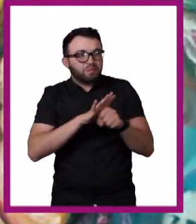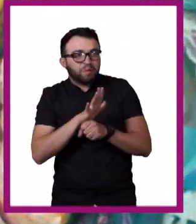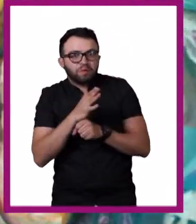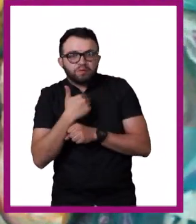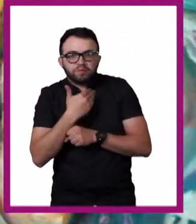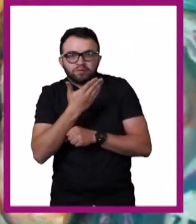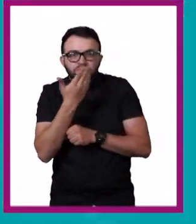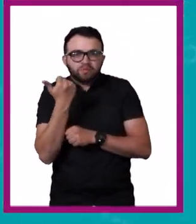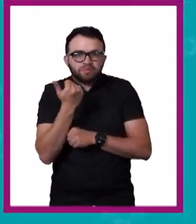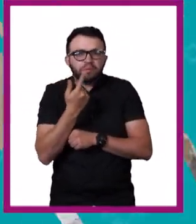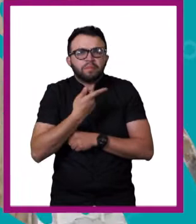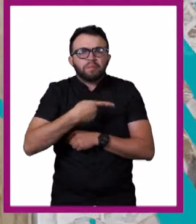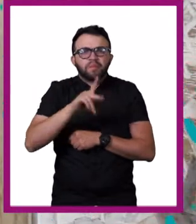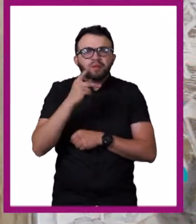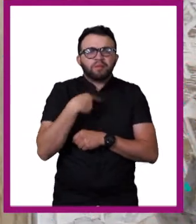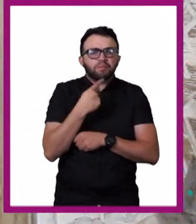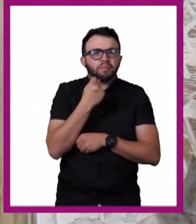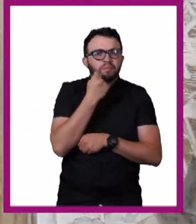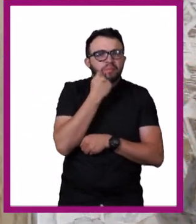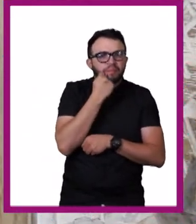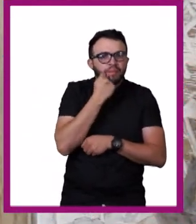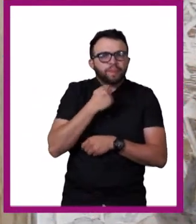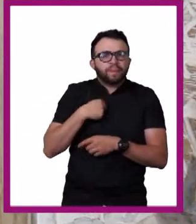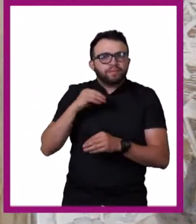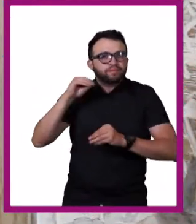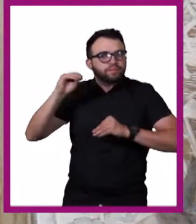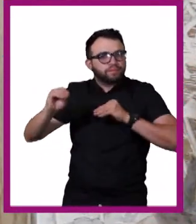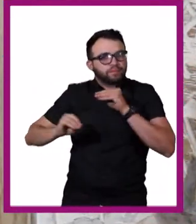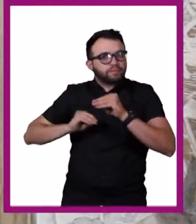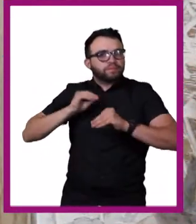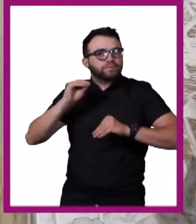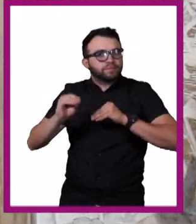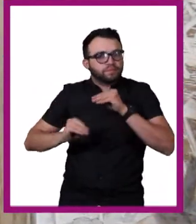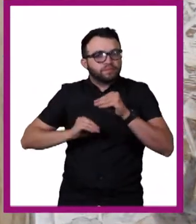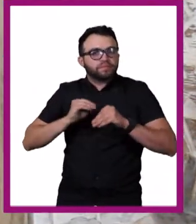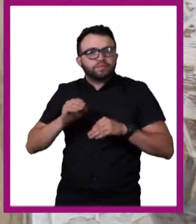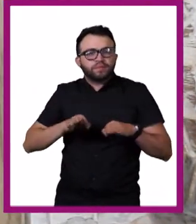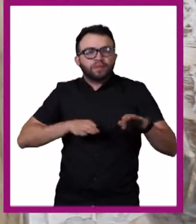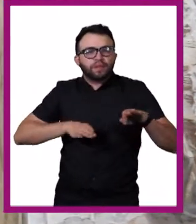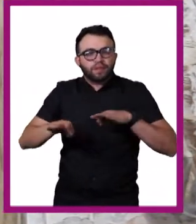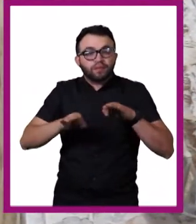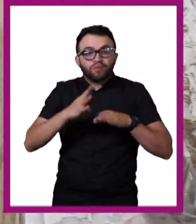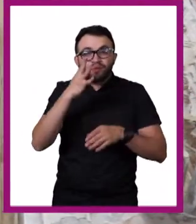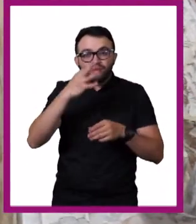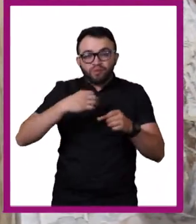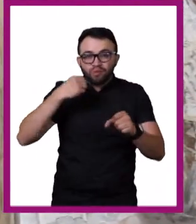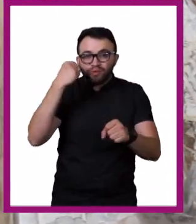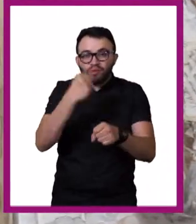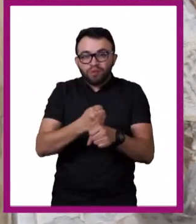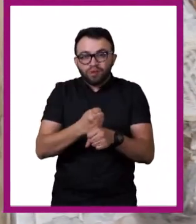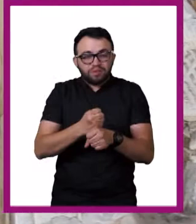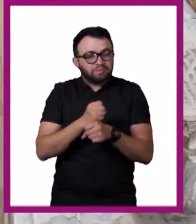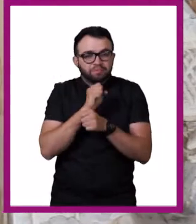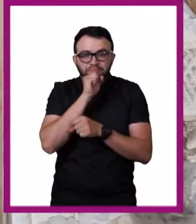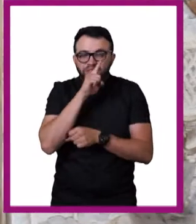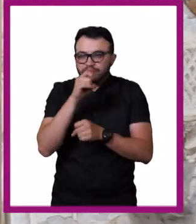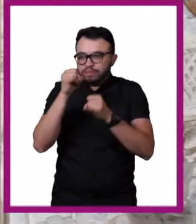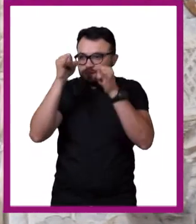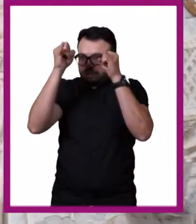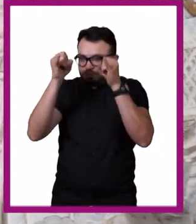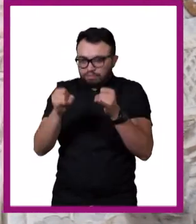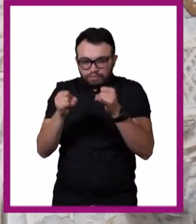pero fue una obra que estuve trabajando durante 4 años con la misma imagen, con la misma idea,